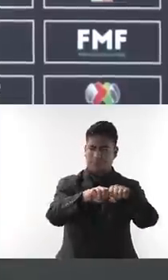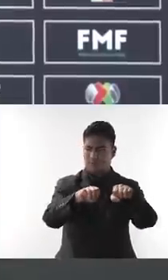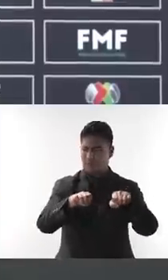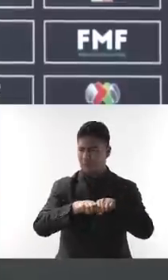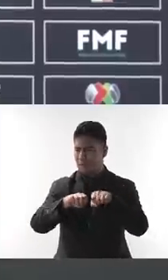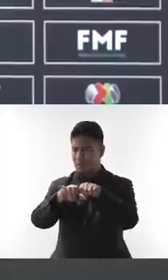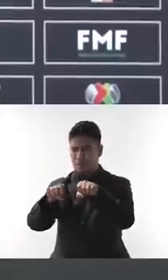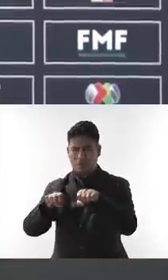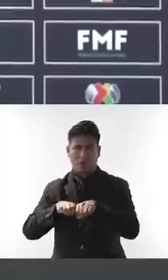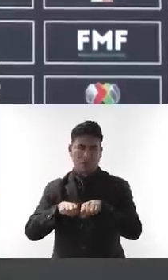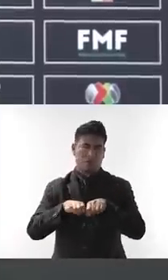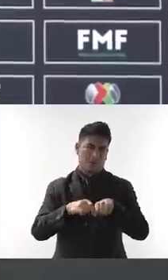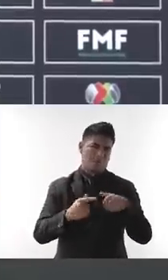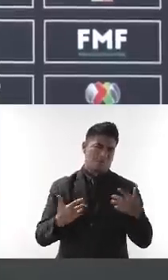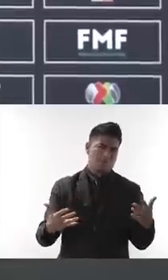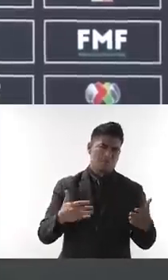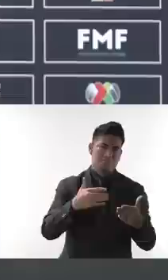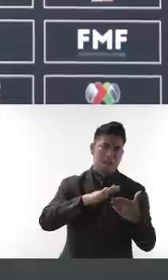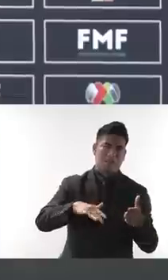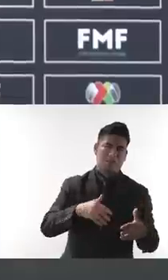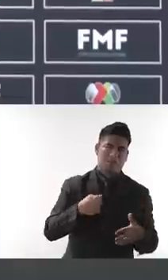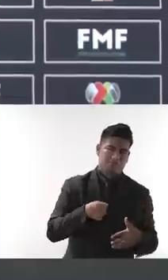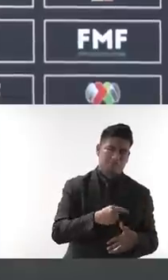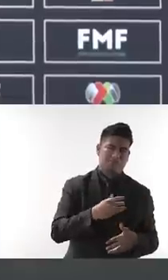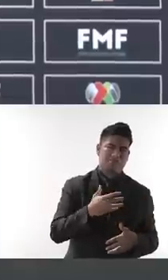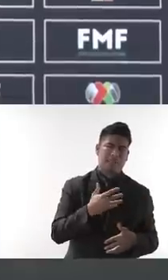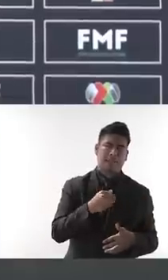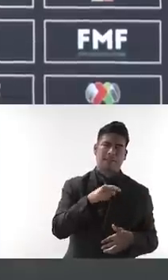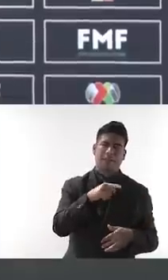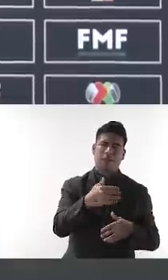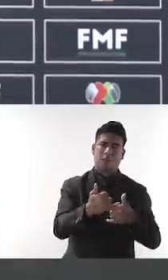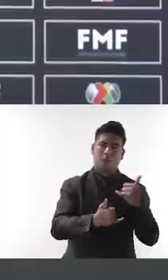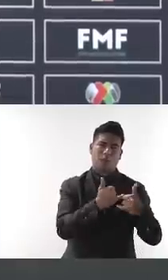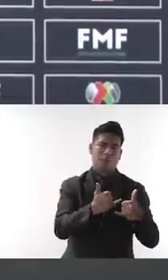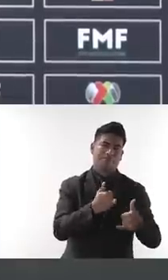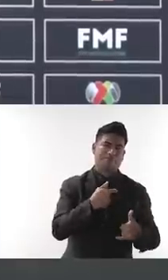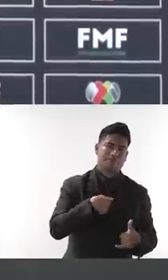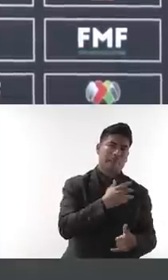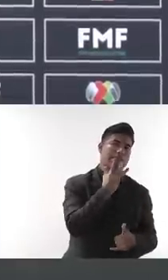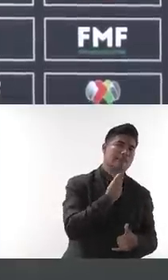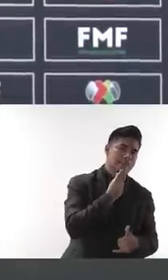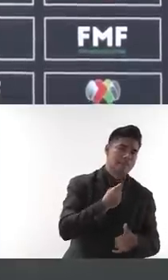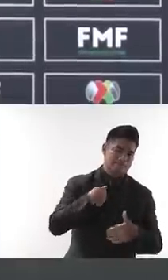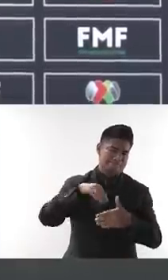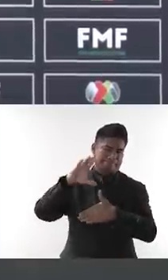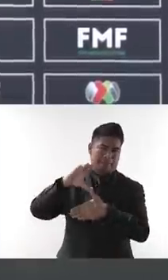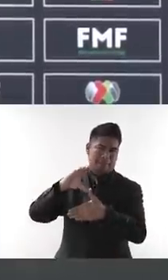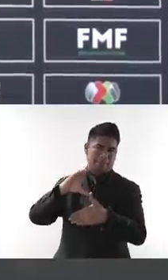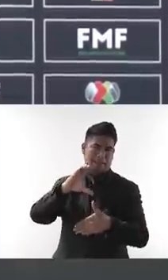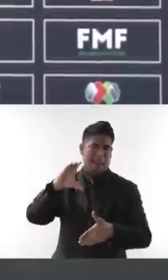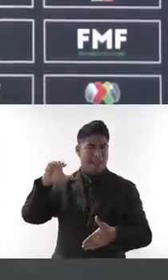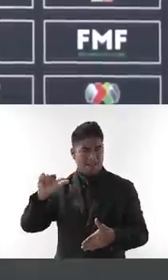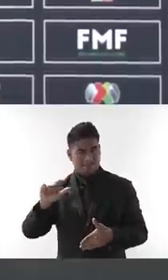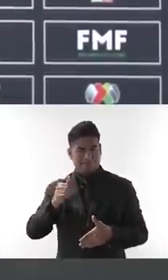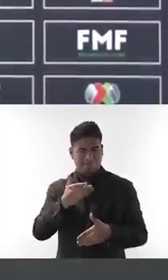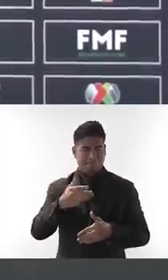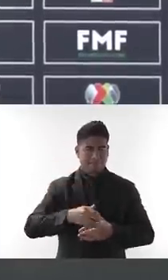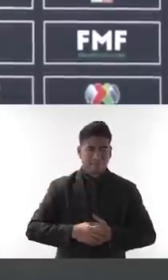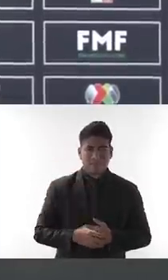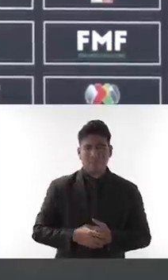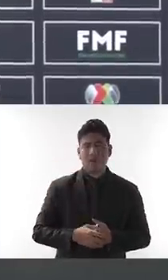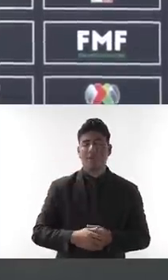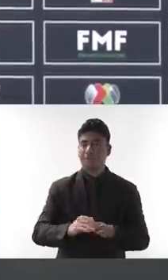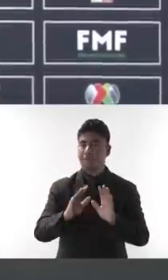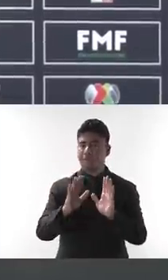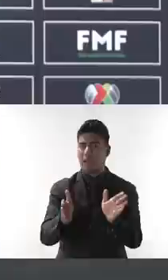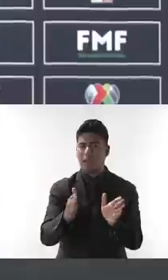que, como todos conocemos, son Chivas y América. Esa es la invitación original. Ya en funciones el